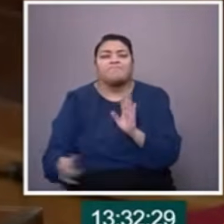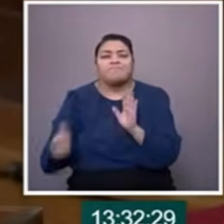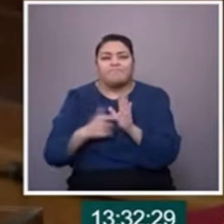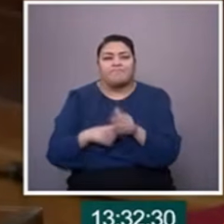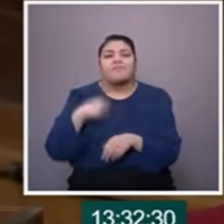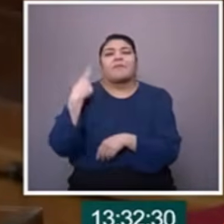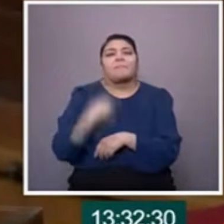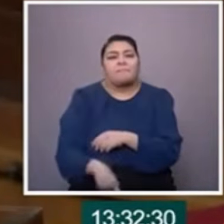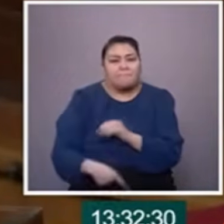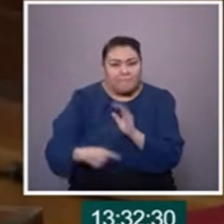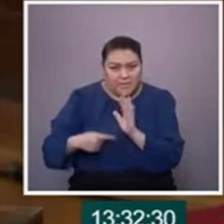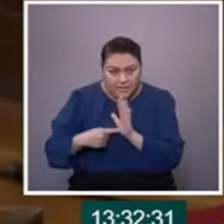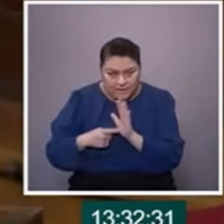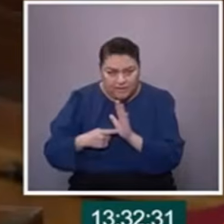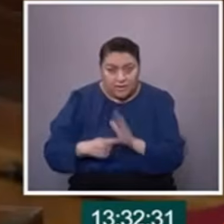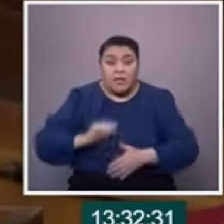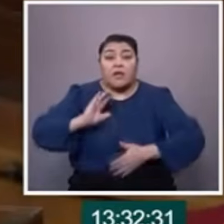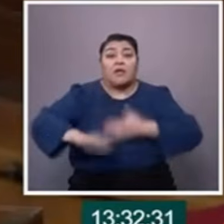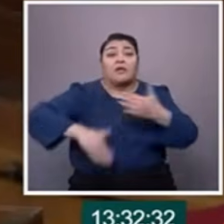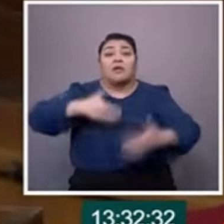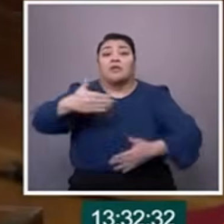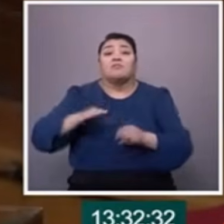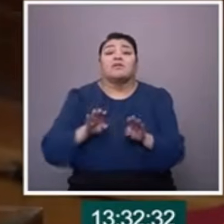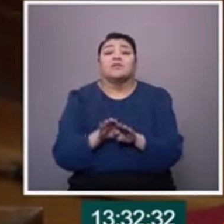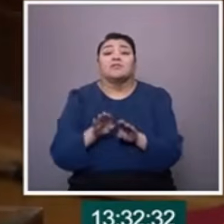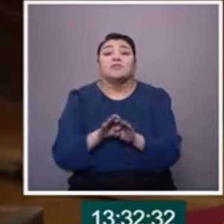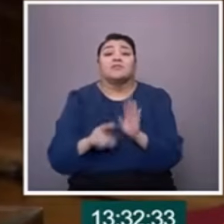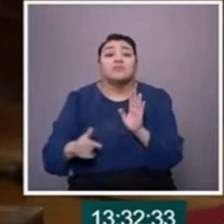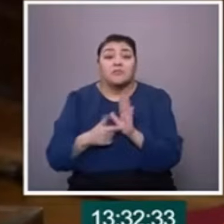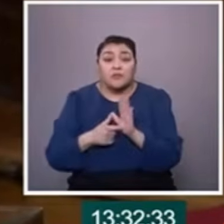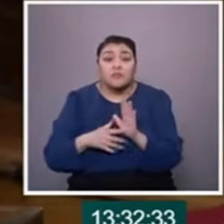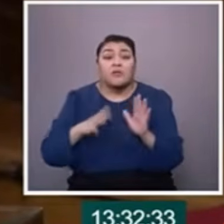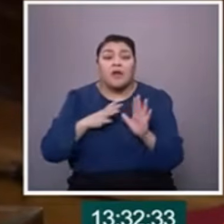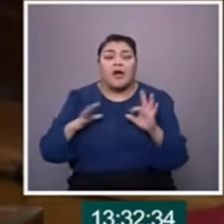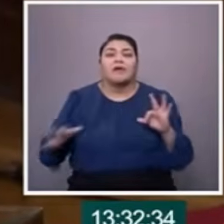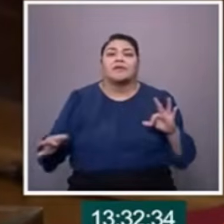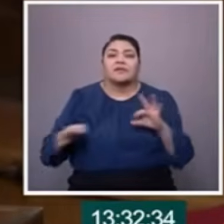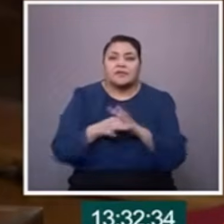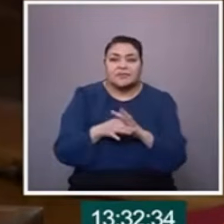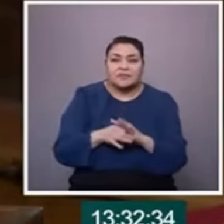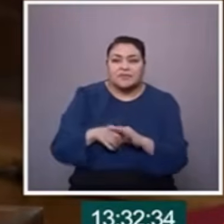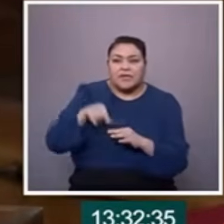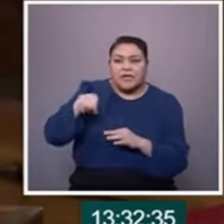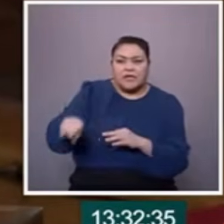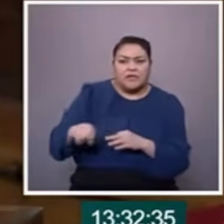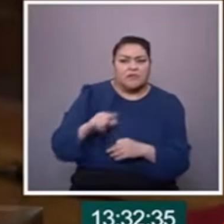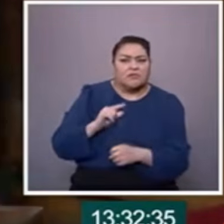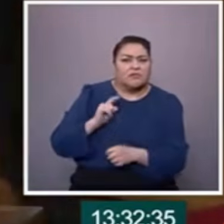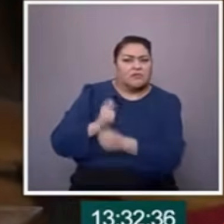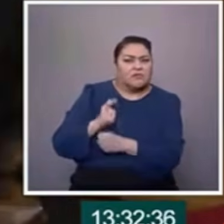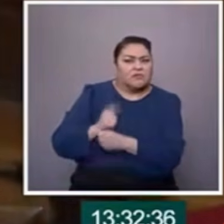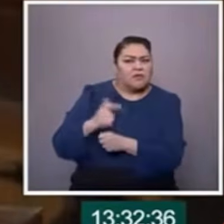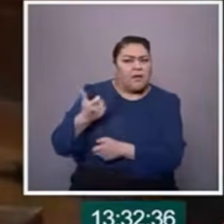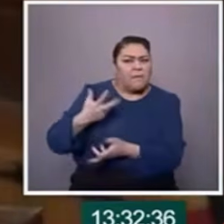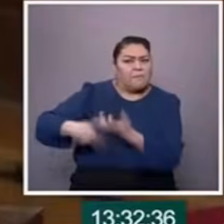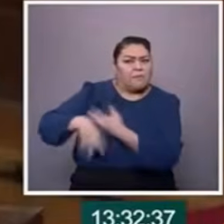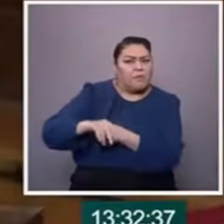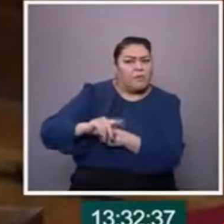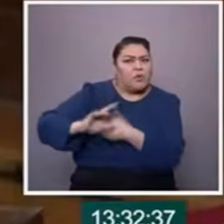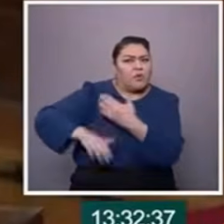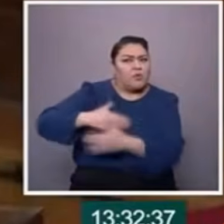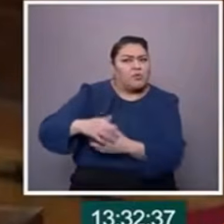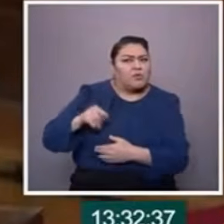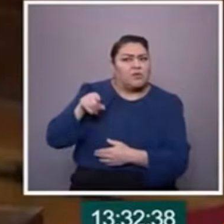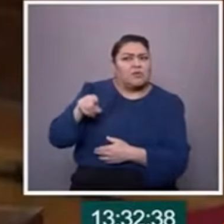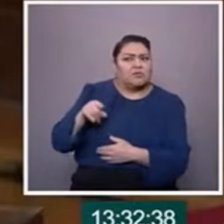lista argumentando que el bloqueo solo debía proceder cuando existiera una solicitud expresa de una autoridad extranjera.